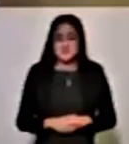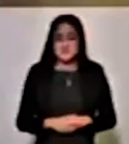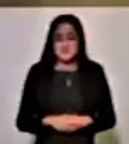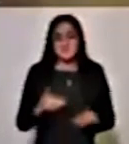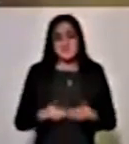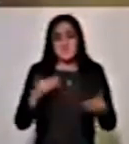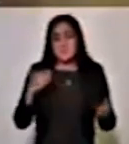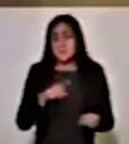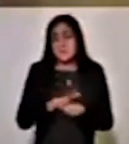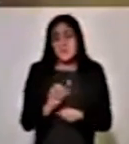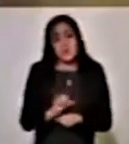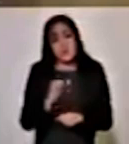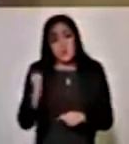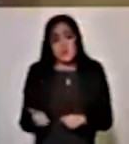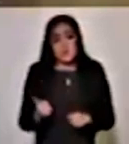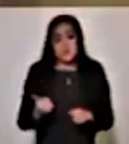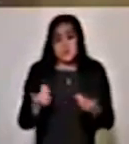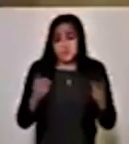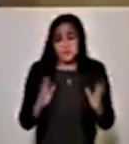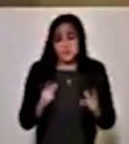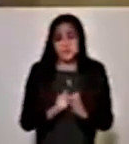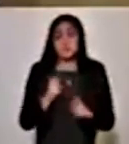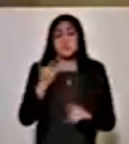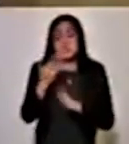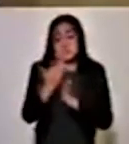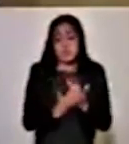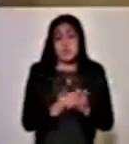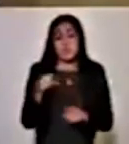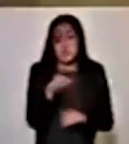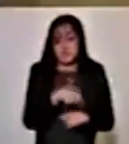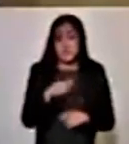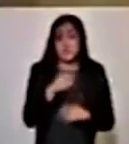Antes de cualquier otra regulación que disminuya aforos,